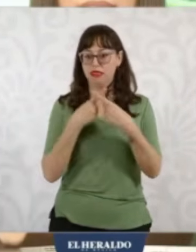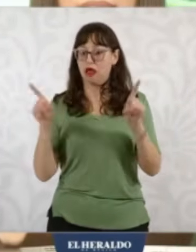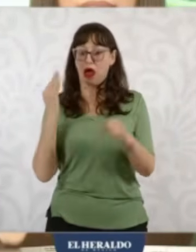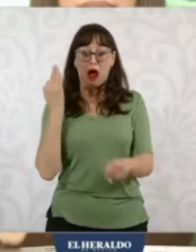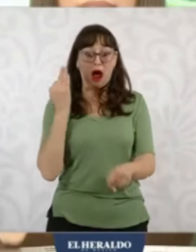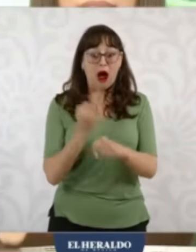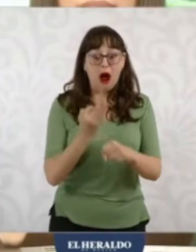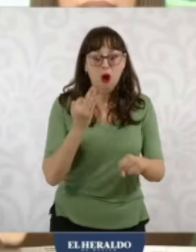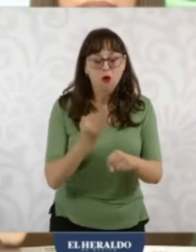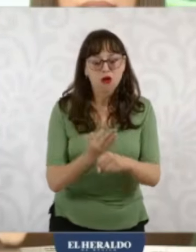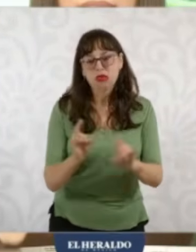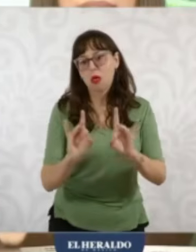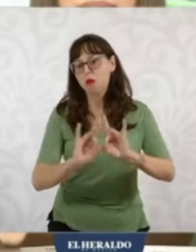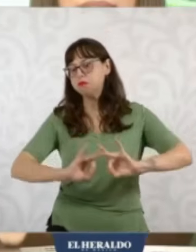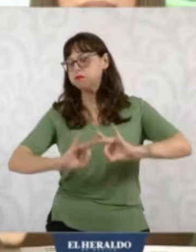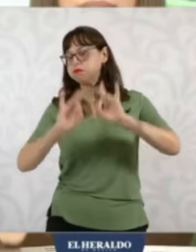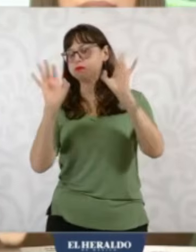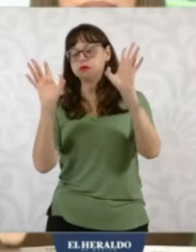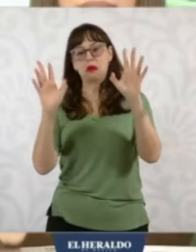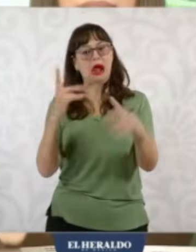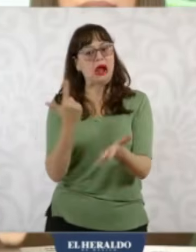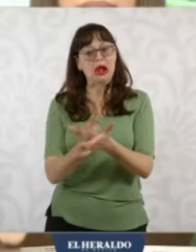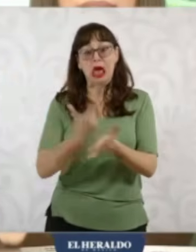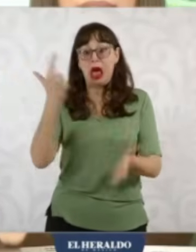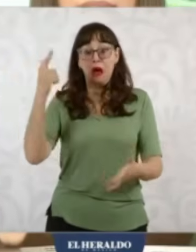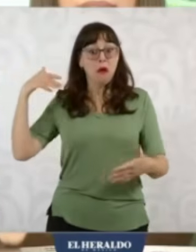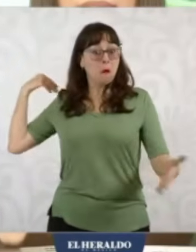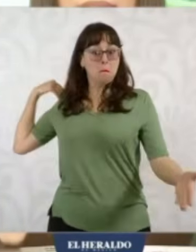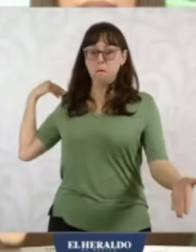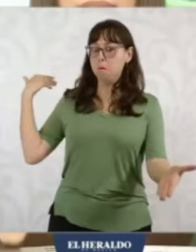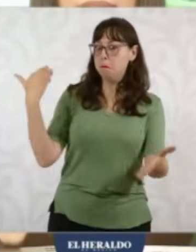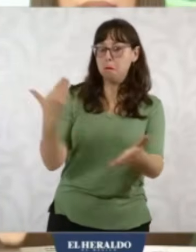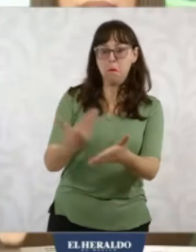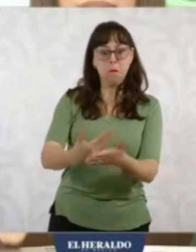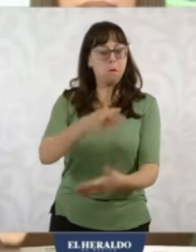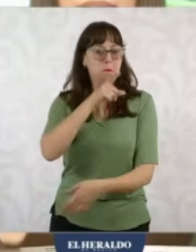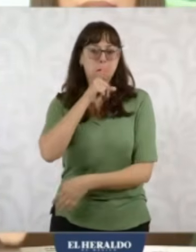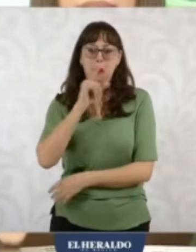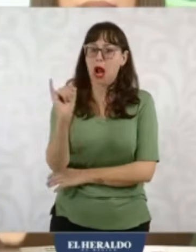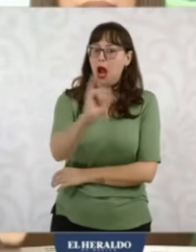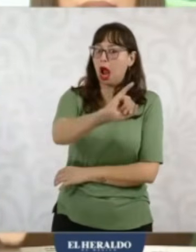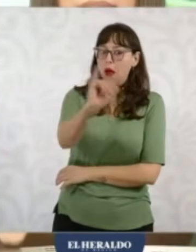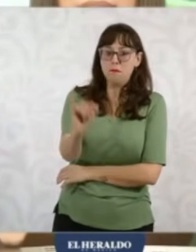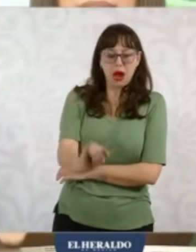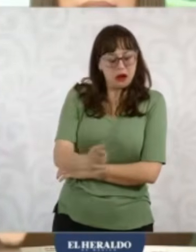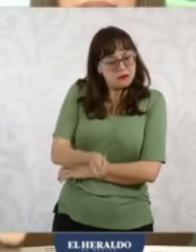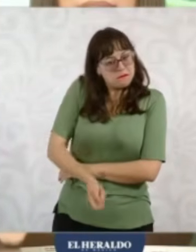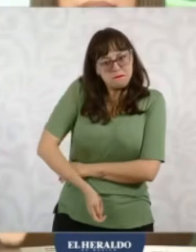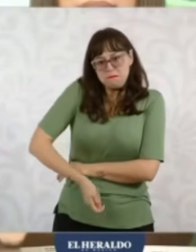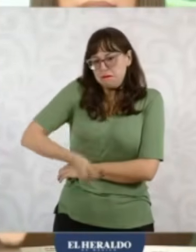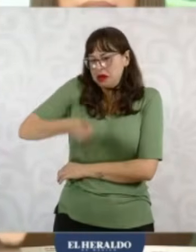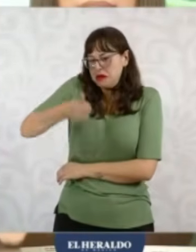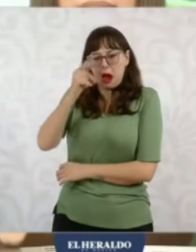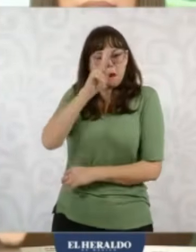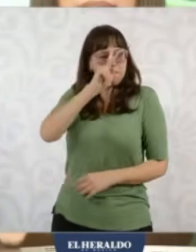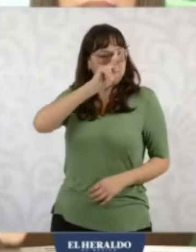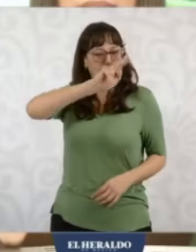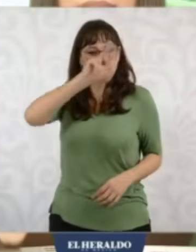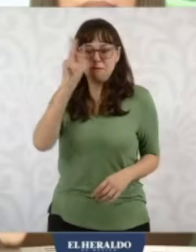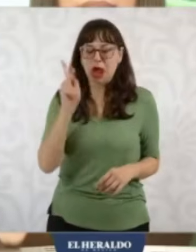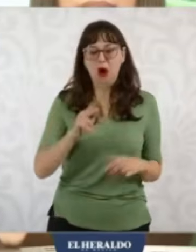yo recuerde en mis muchos años de observación diplomática en el